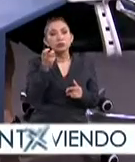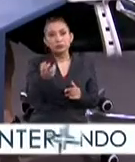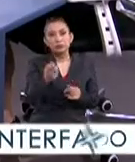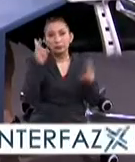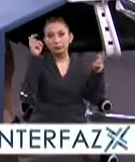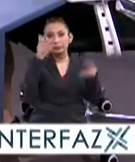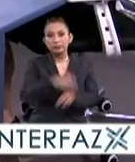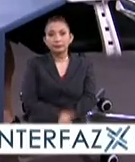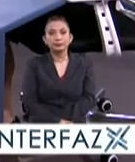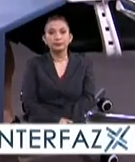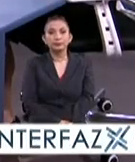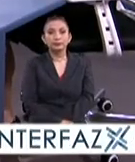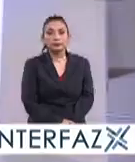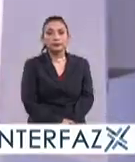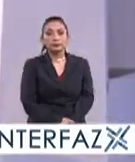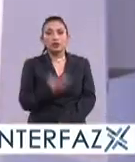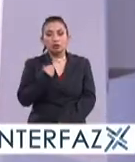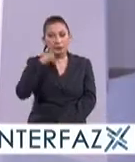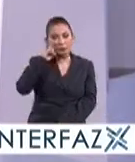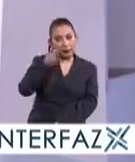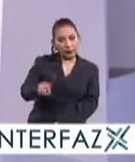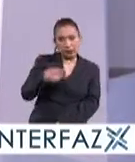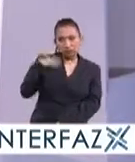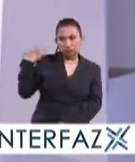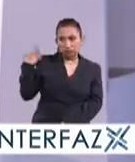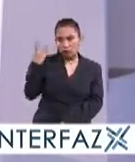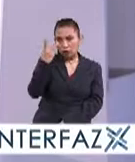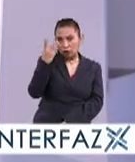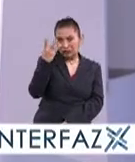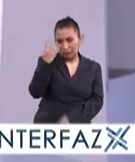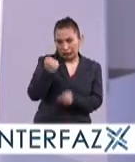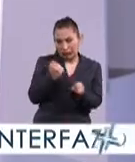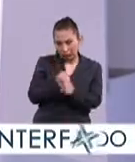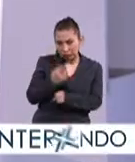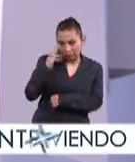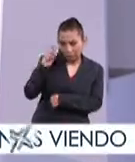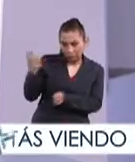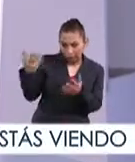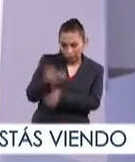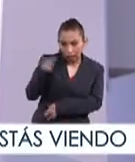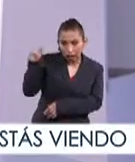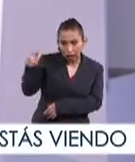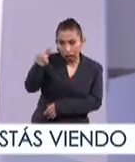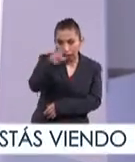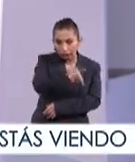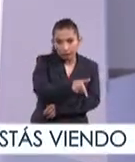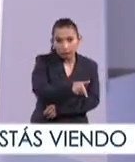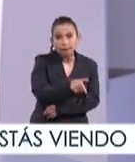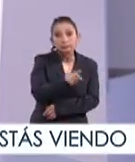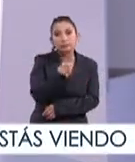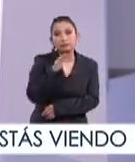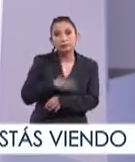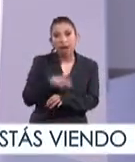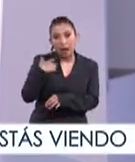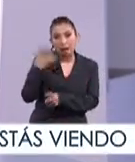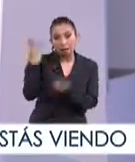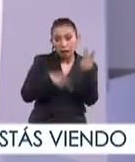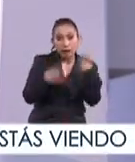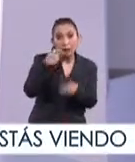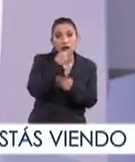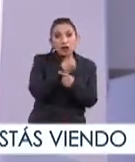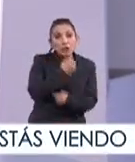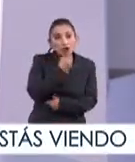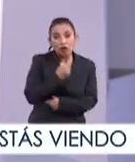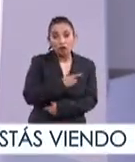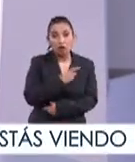aspecto. Mire, eso es un fenómeno que en los últimos 2 o 3 años se ha detectado. Más y más están llegando menores